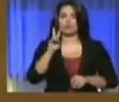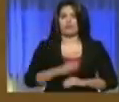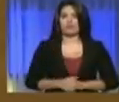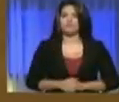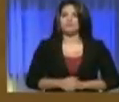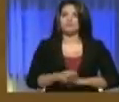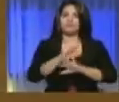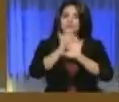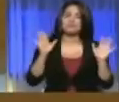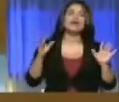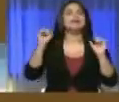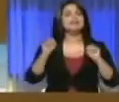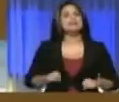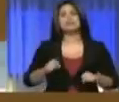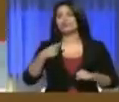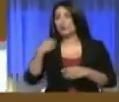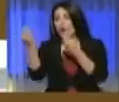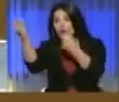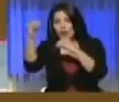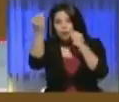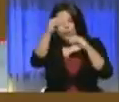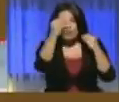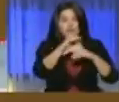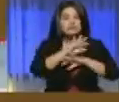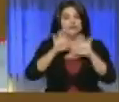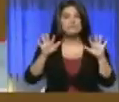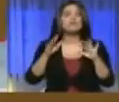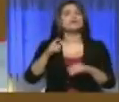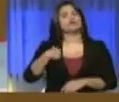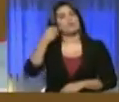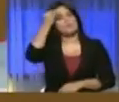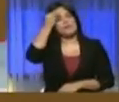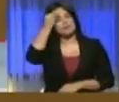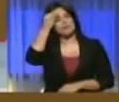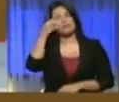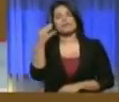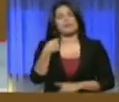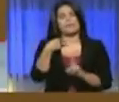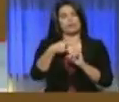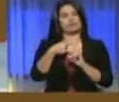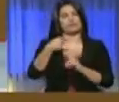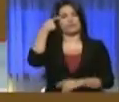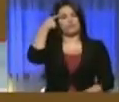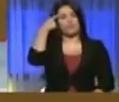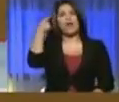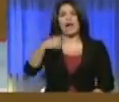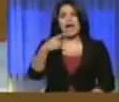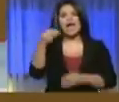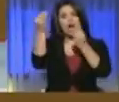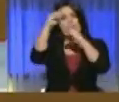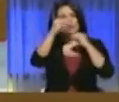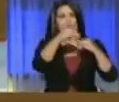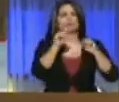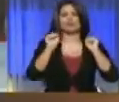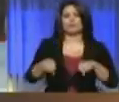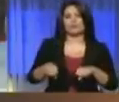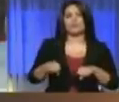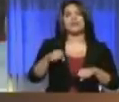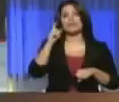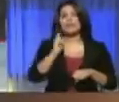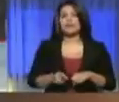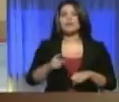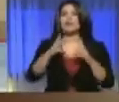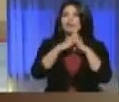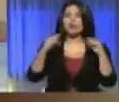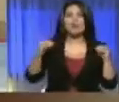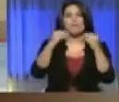Estamos construyendo un consenso, presidente, podemos ya decir con mucho optimismo. Hay conciencia de que necesitamos ese